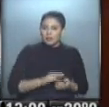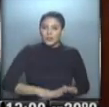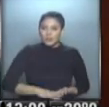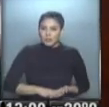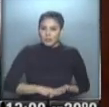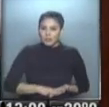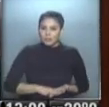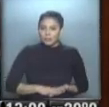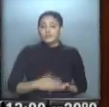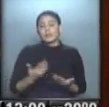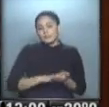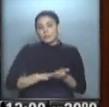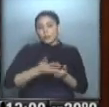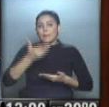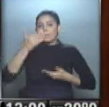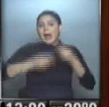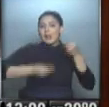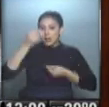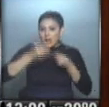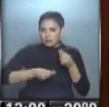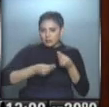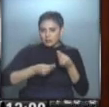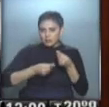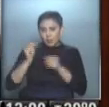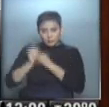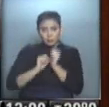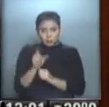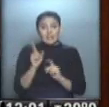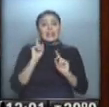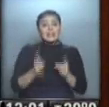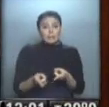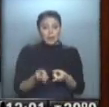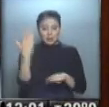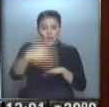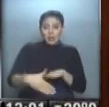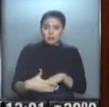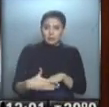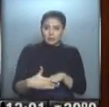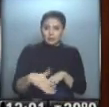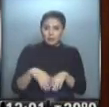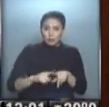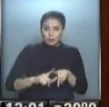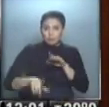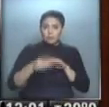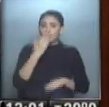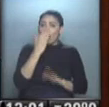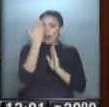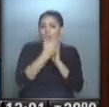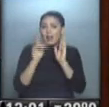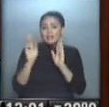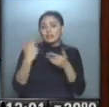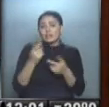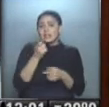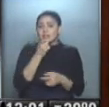de el balance de la entidad y además la restricción por las licencias, lo que implica menores